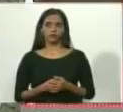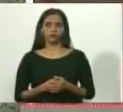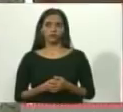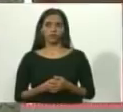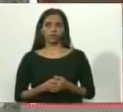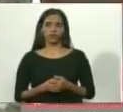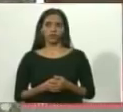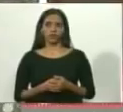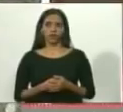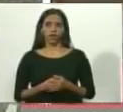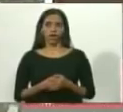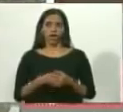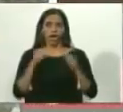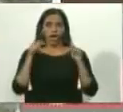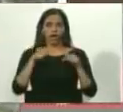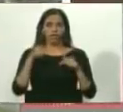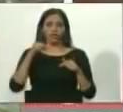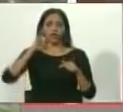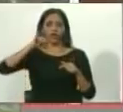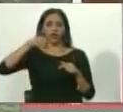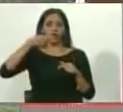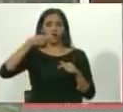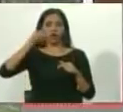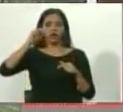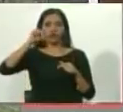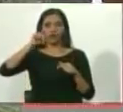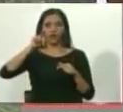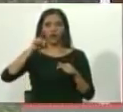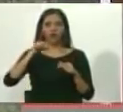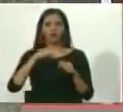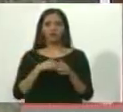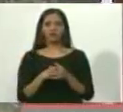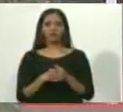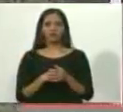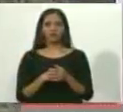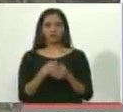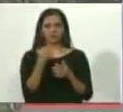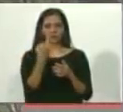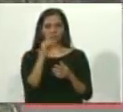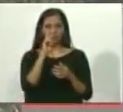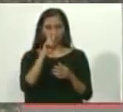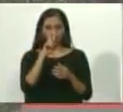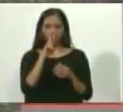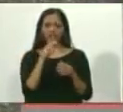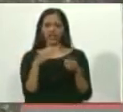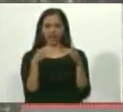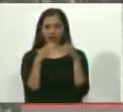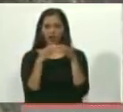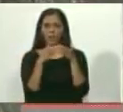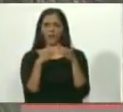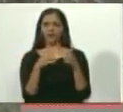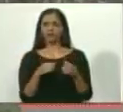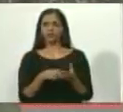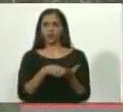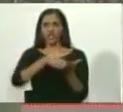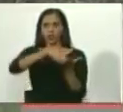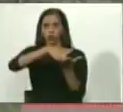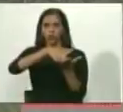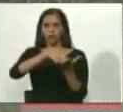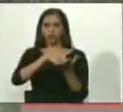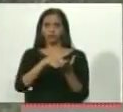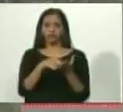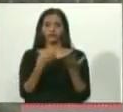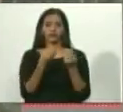aquí está con John Jairo Durán Contreras, alias Menor, número 2 de los rastrojos. Juanito